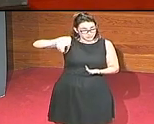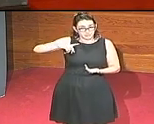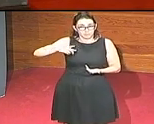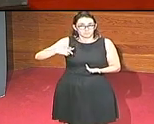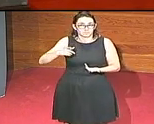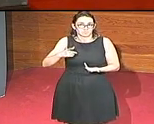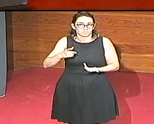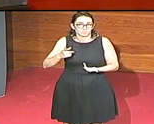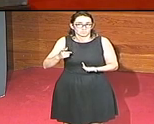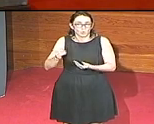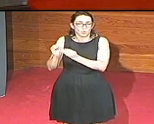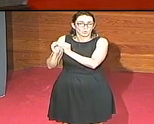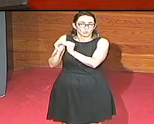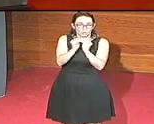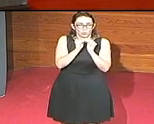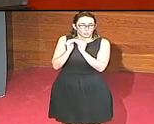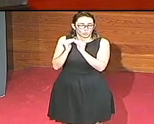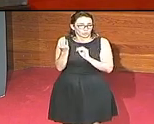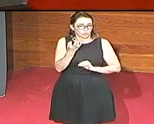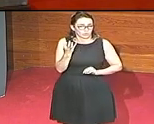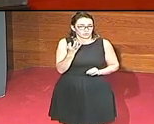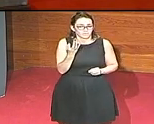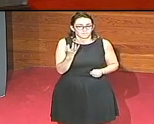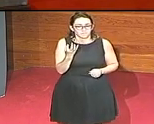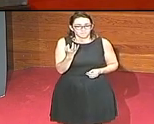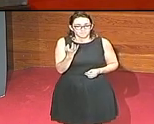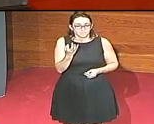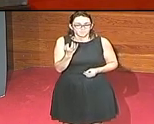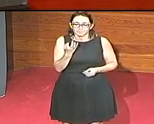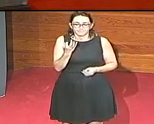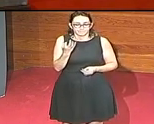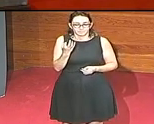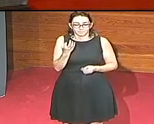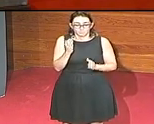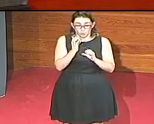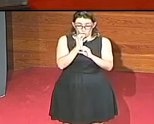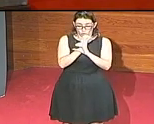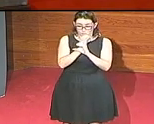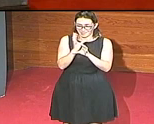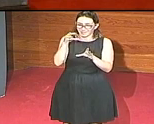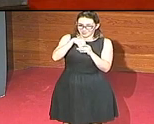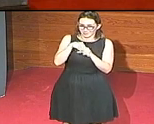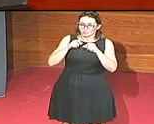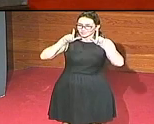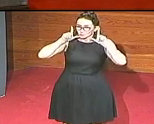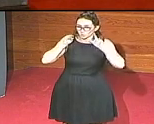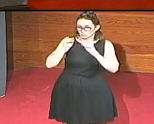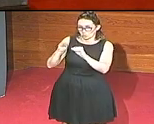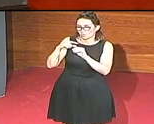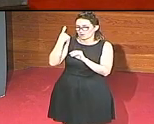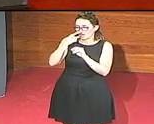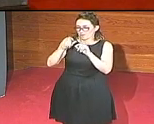común es que siempre aparecen ellos dentro del cómic y en